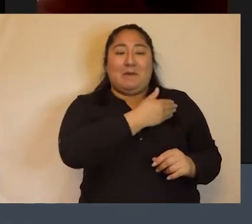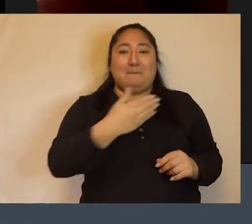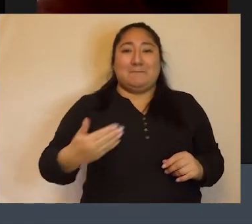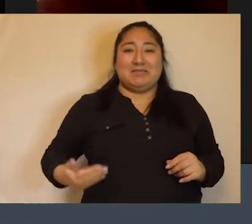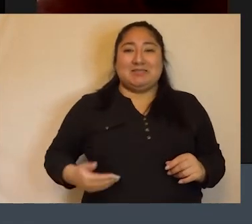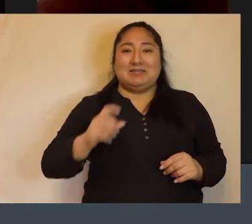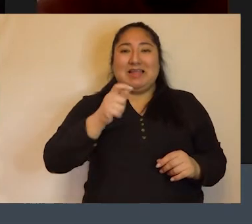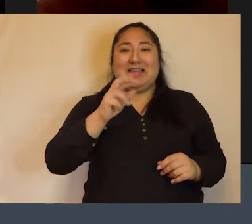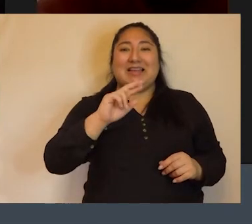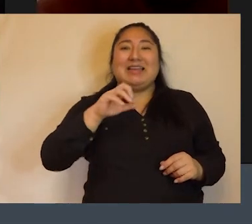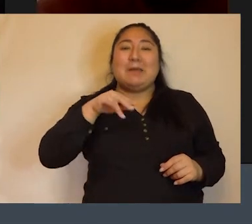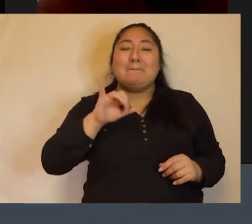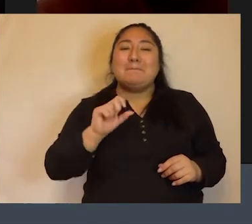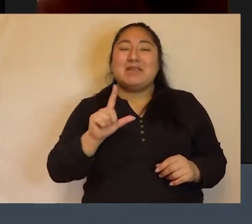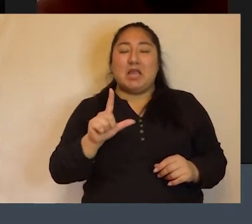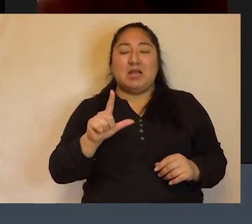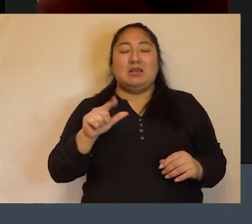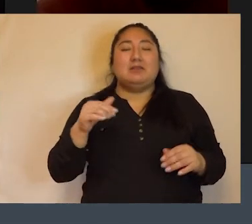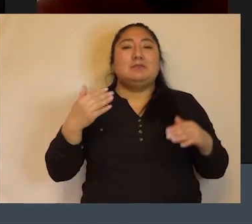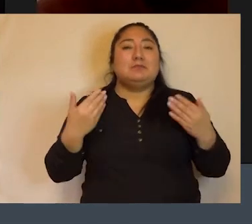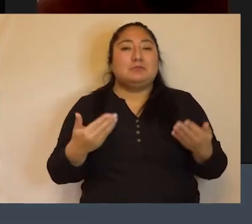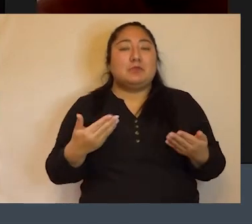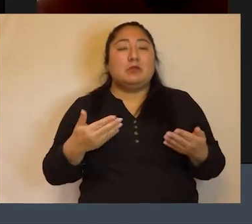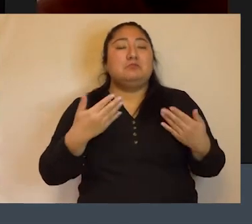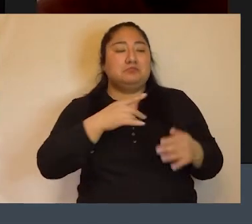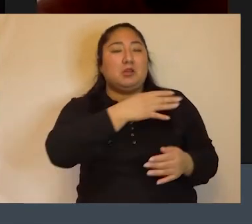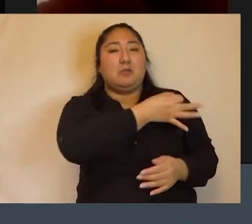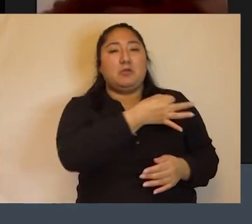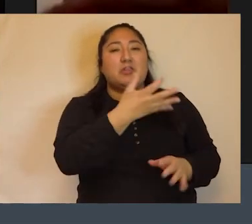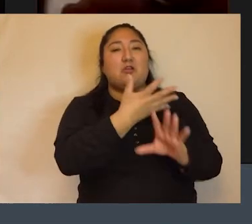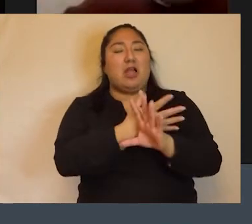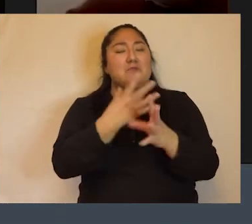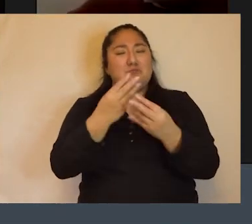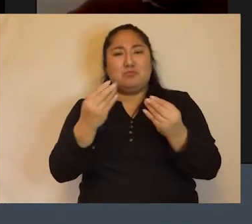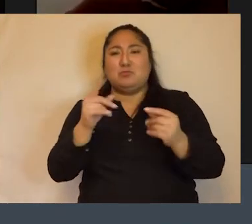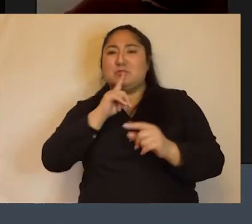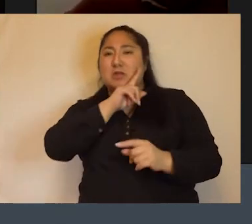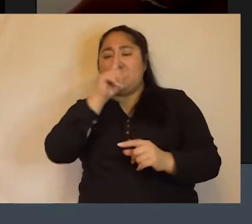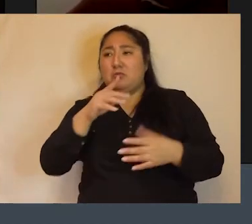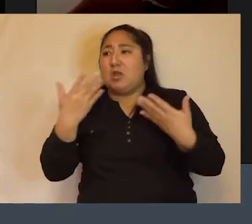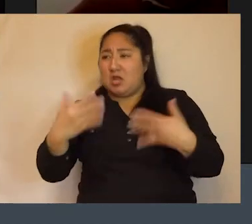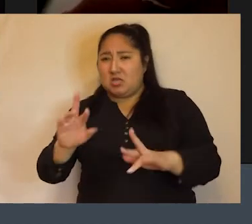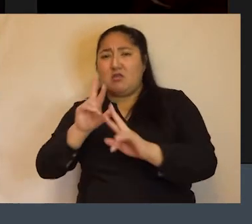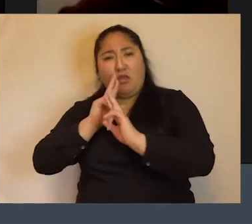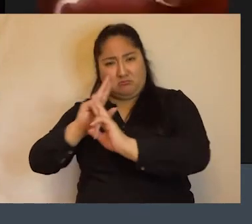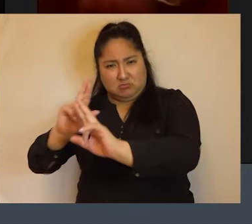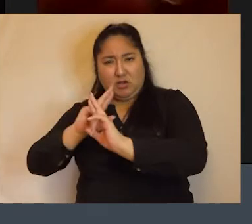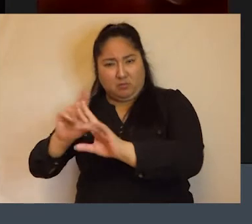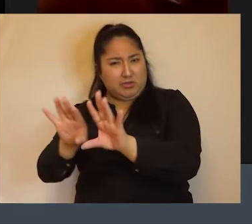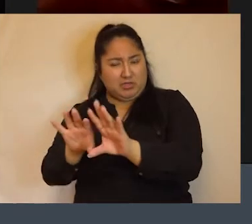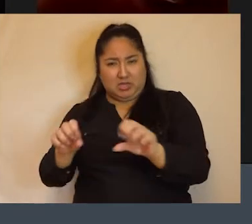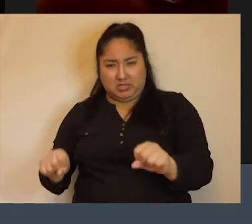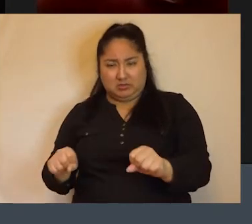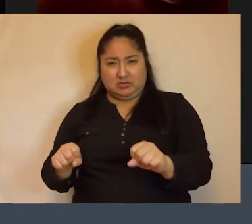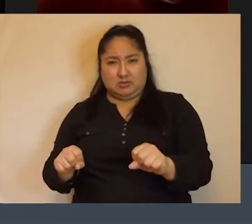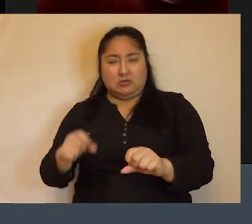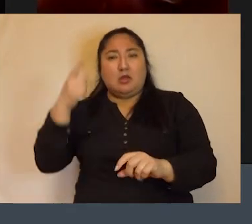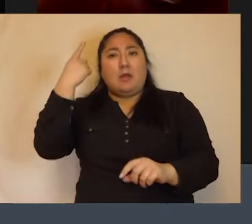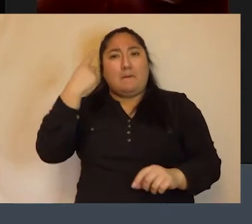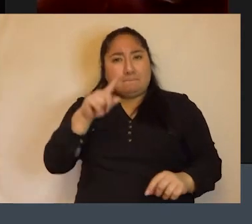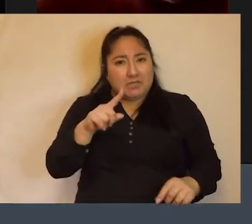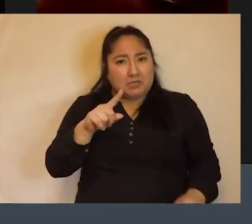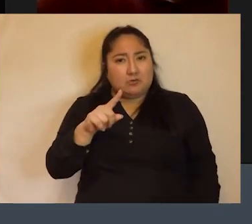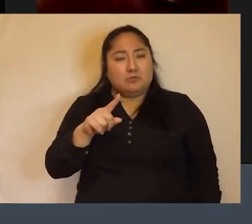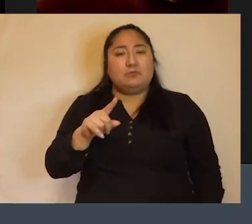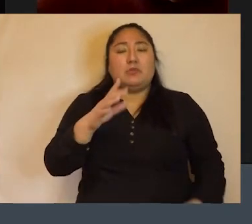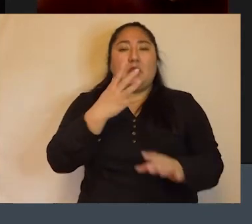Ella es presidenta de la Asociación Gremial de Asesores Previsionales, AGAP, y como bien lo decía, hay varias preguntas que ya fueron respondidas en tu